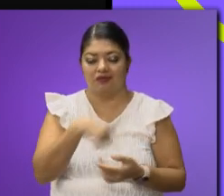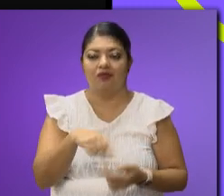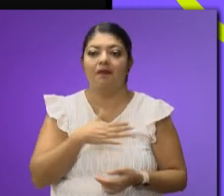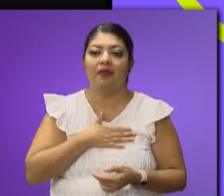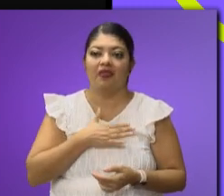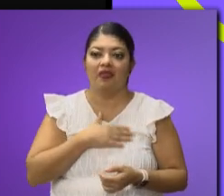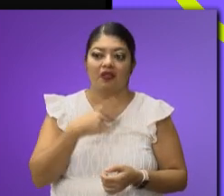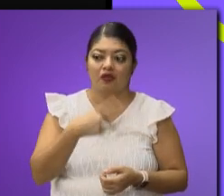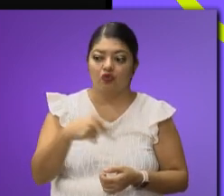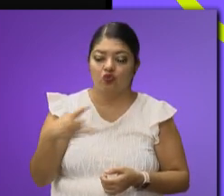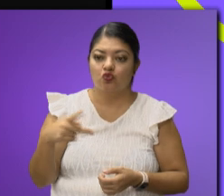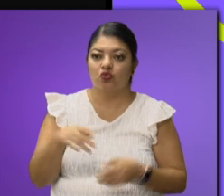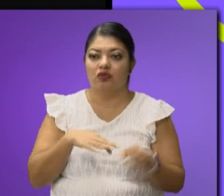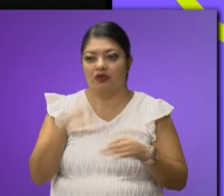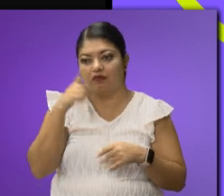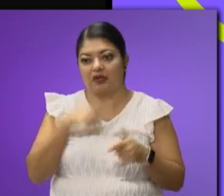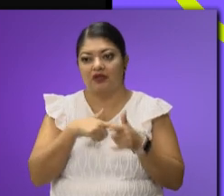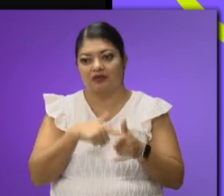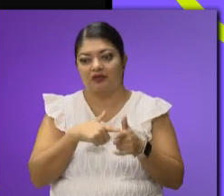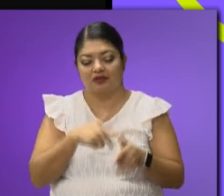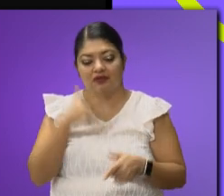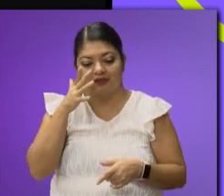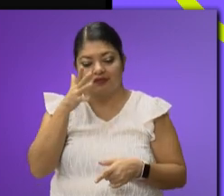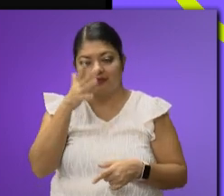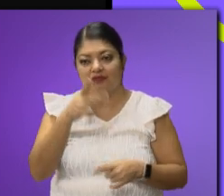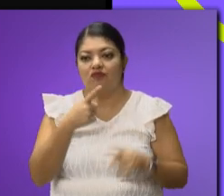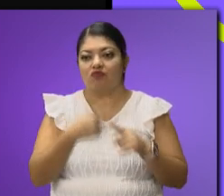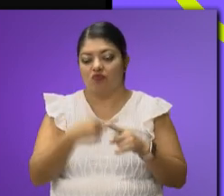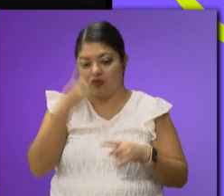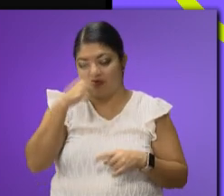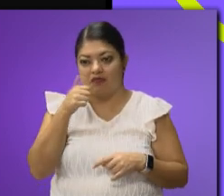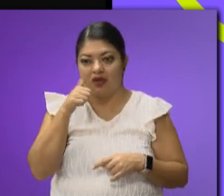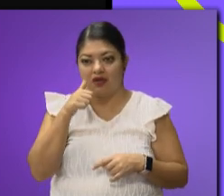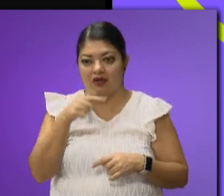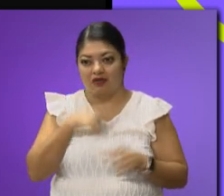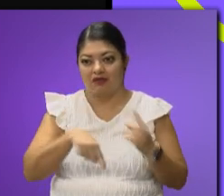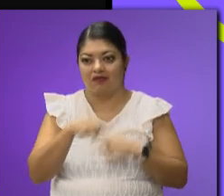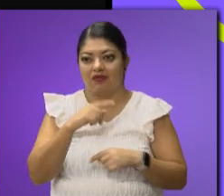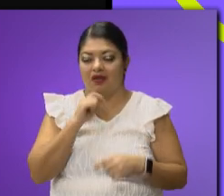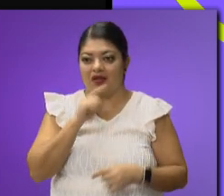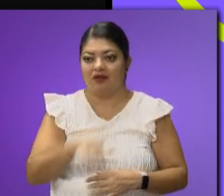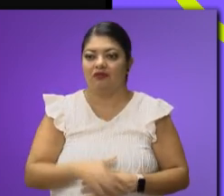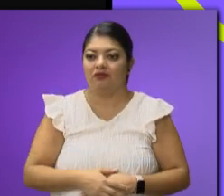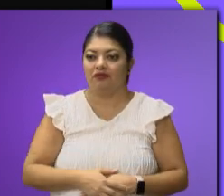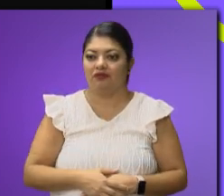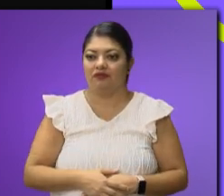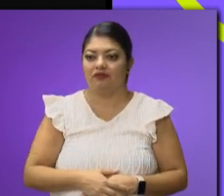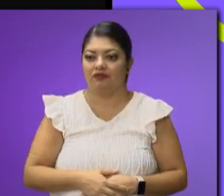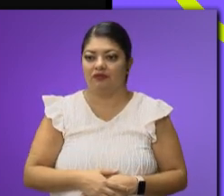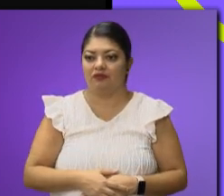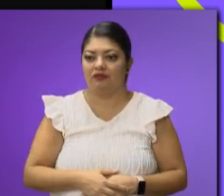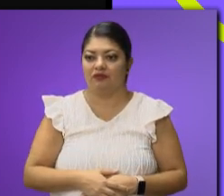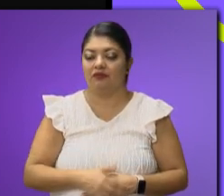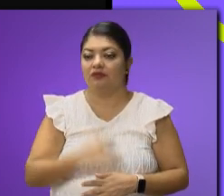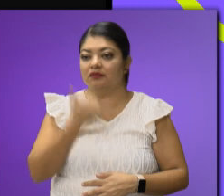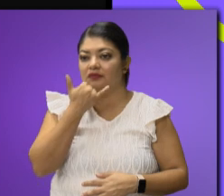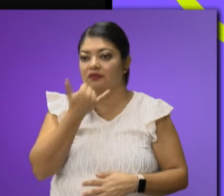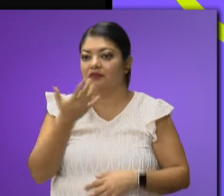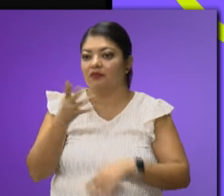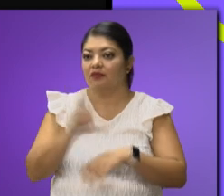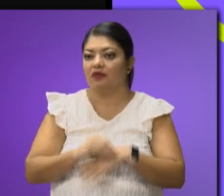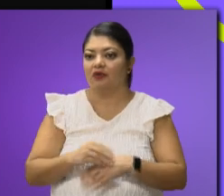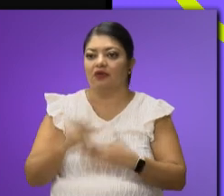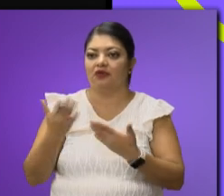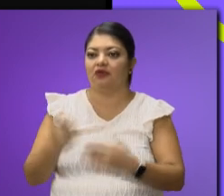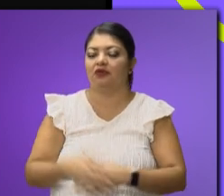pendiente de tu trabajo para seguir construyendo por y para los jaliscienses. Si me permite,